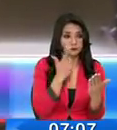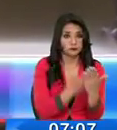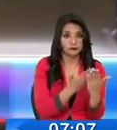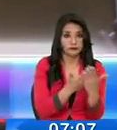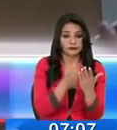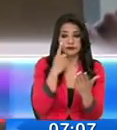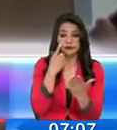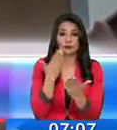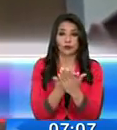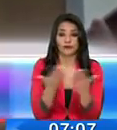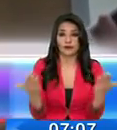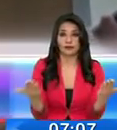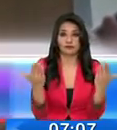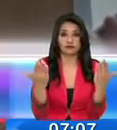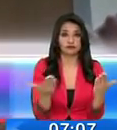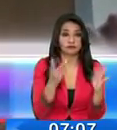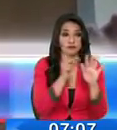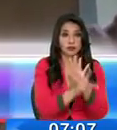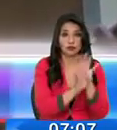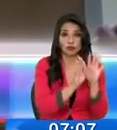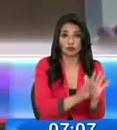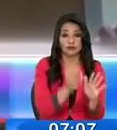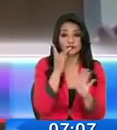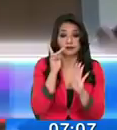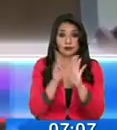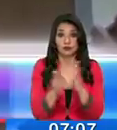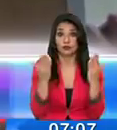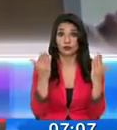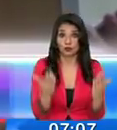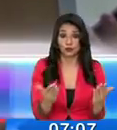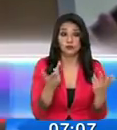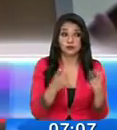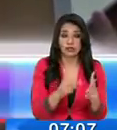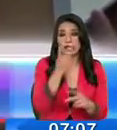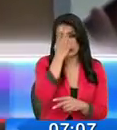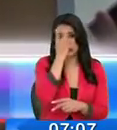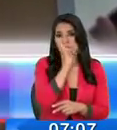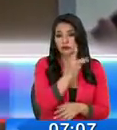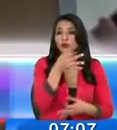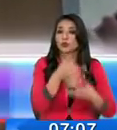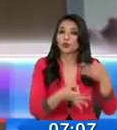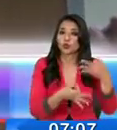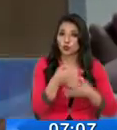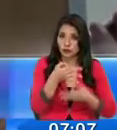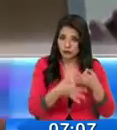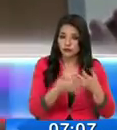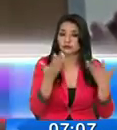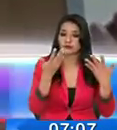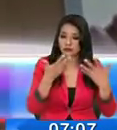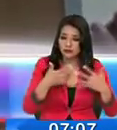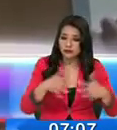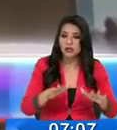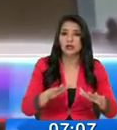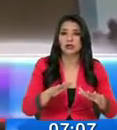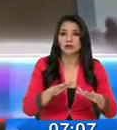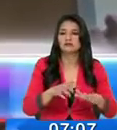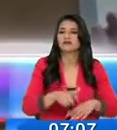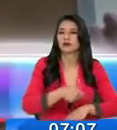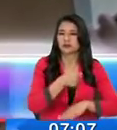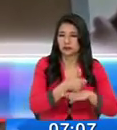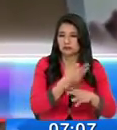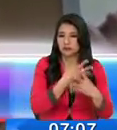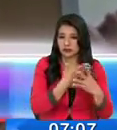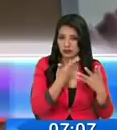los formulados cargos en este delito y la sentencia condenatoria del Tribunal de Garantías